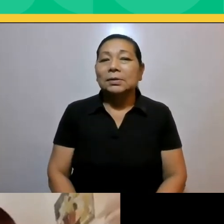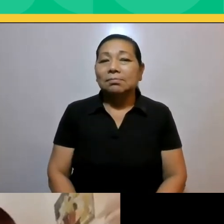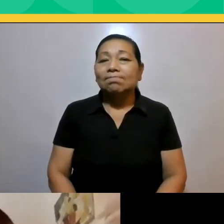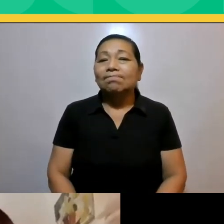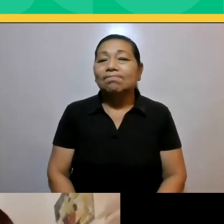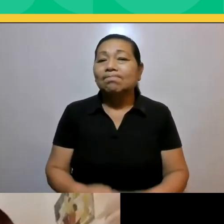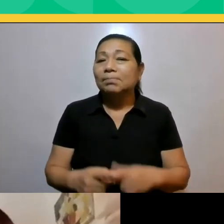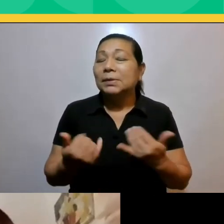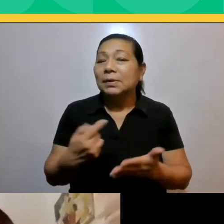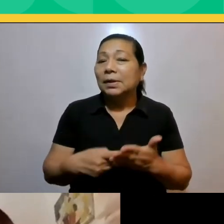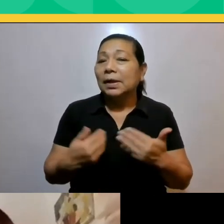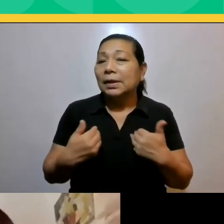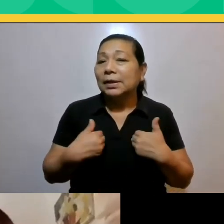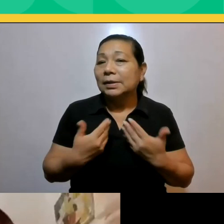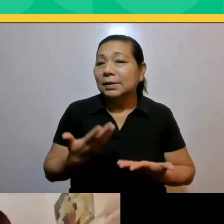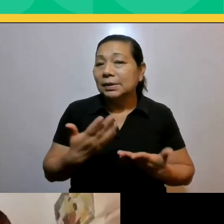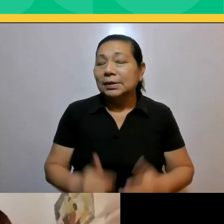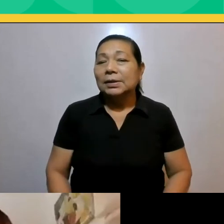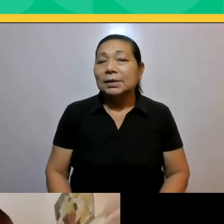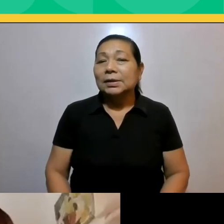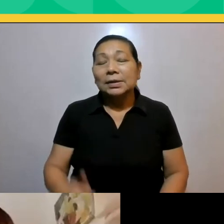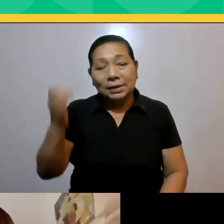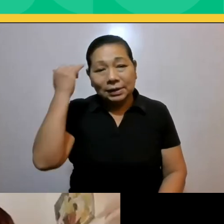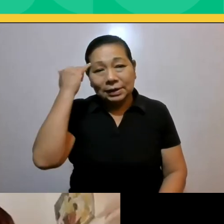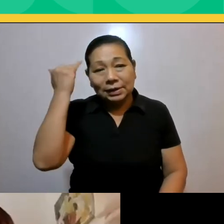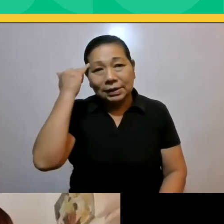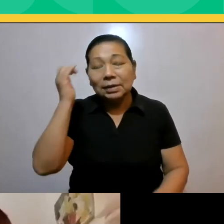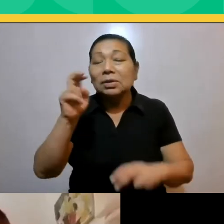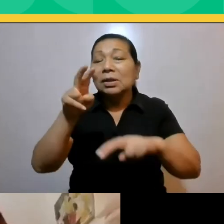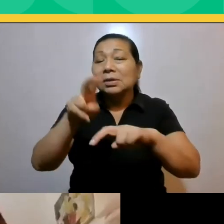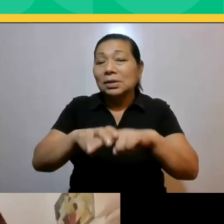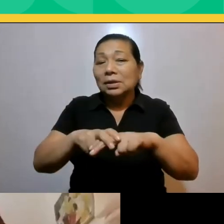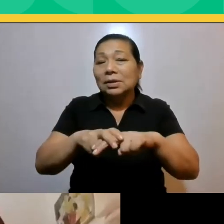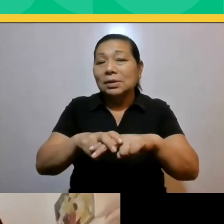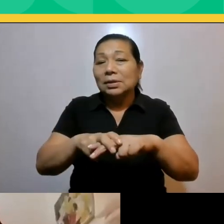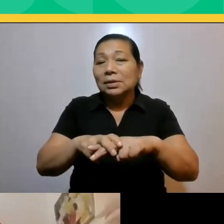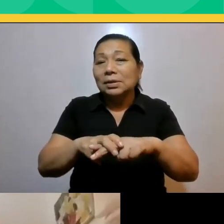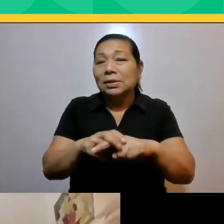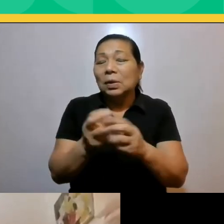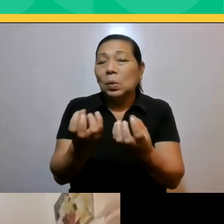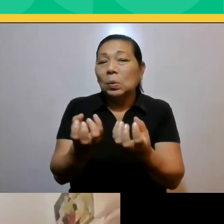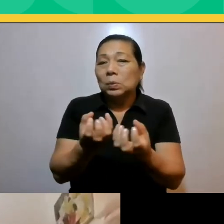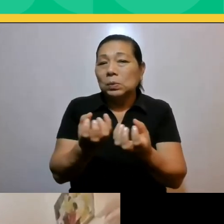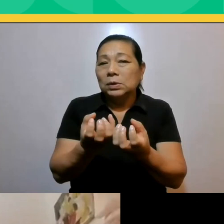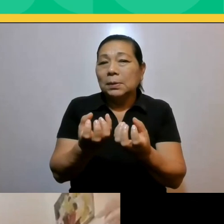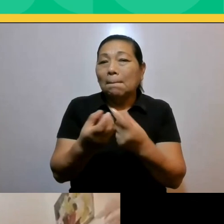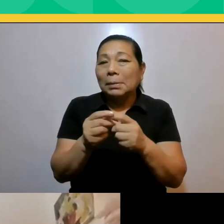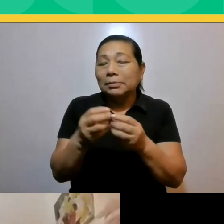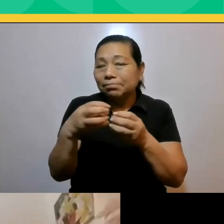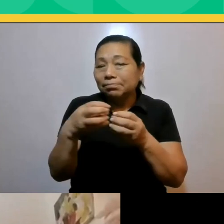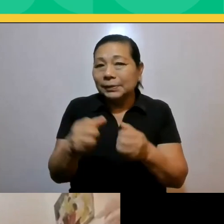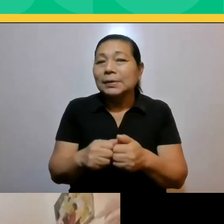patologías. Ahora, lo que ocurre es que, claro, está la idea de estar sentado, estar apretando la zona